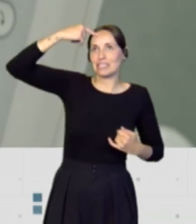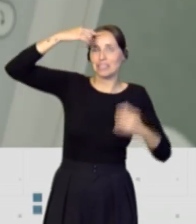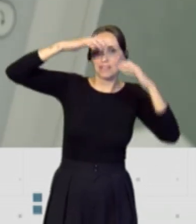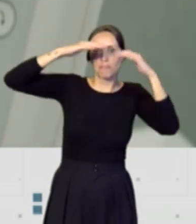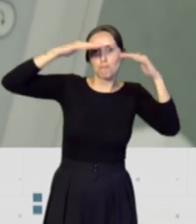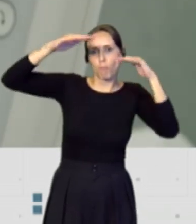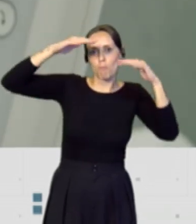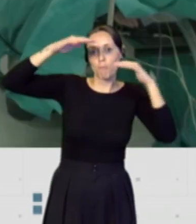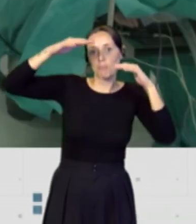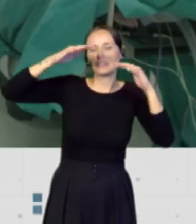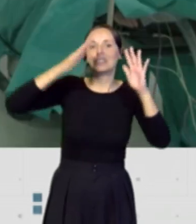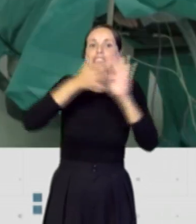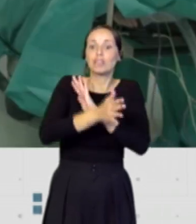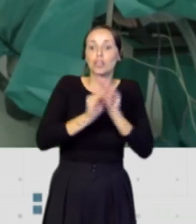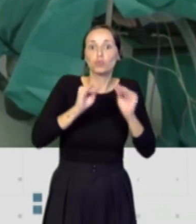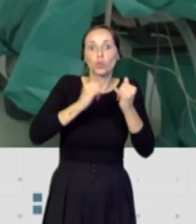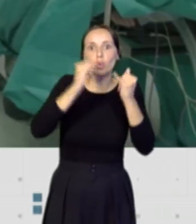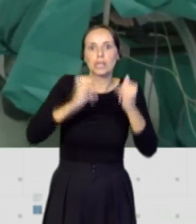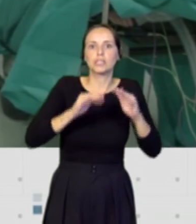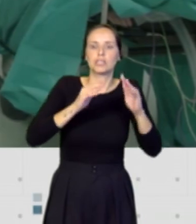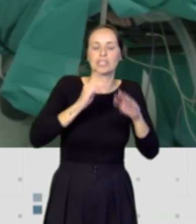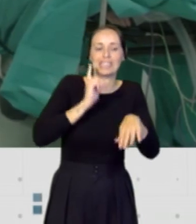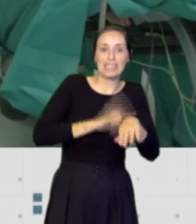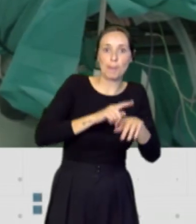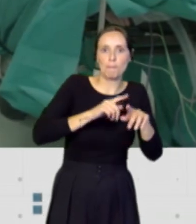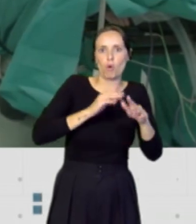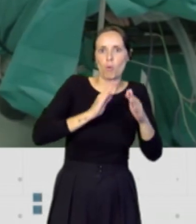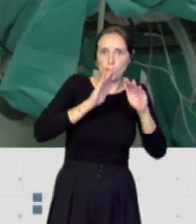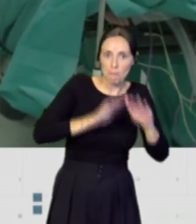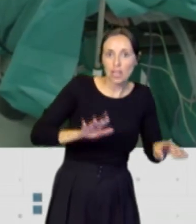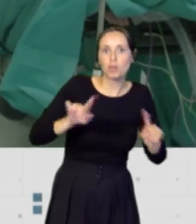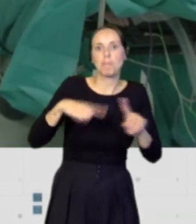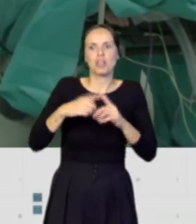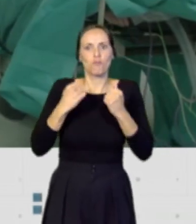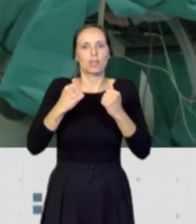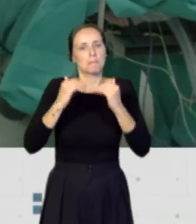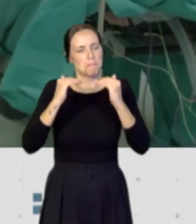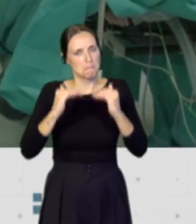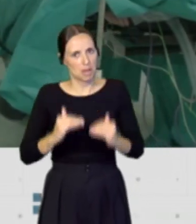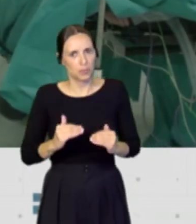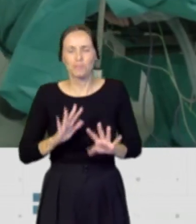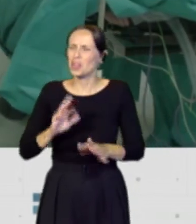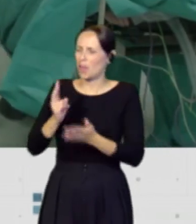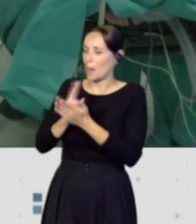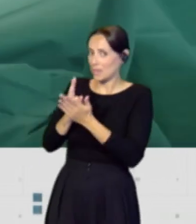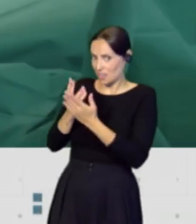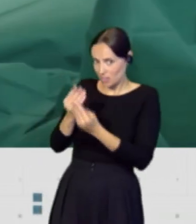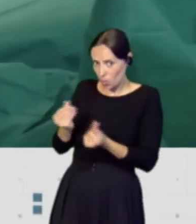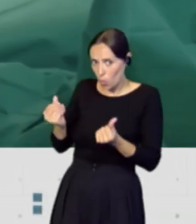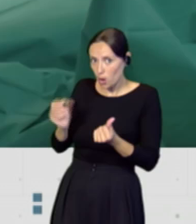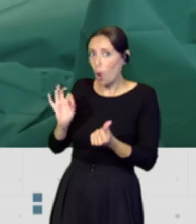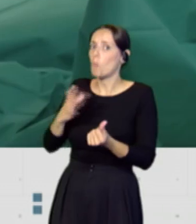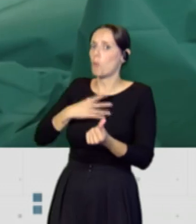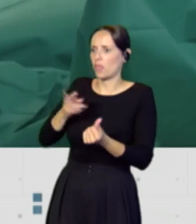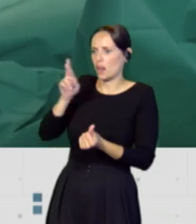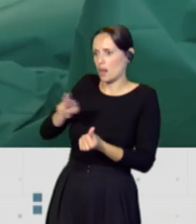disminuir la frecuencia y la intensidad de las crisis. ¿Pero la epilepsia se cura o puede ser recurrente aunque pasen muchos años?